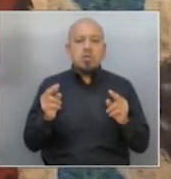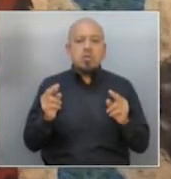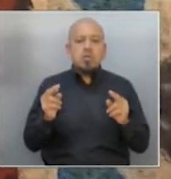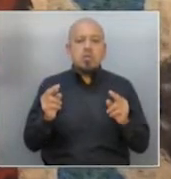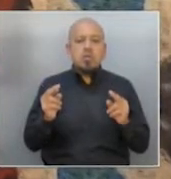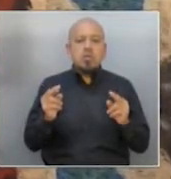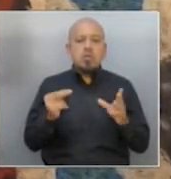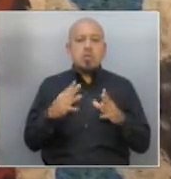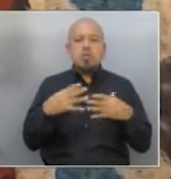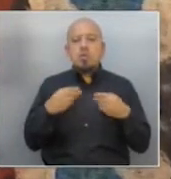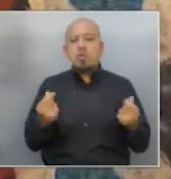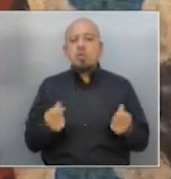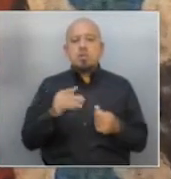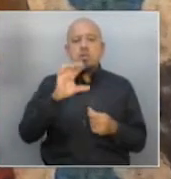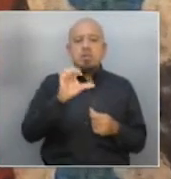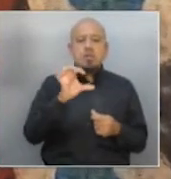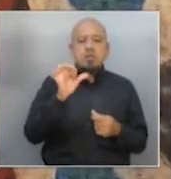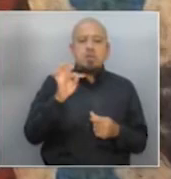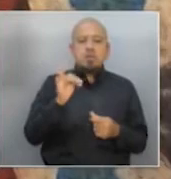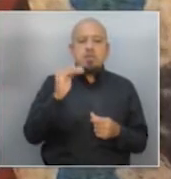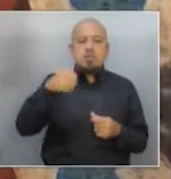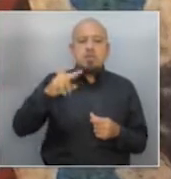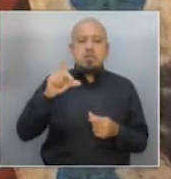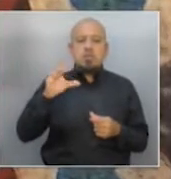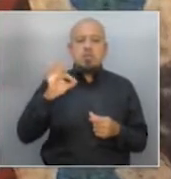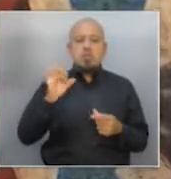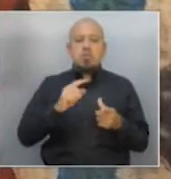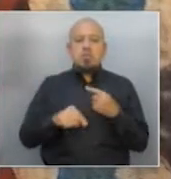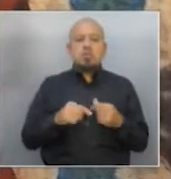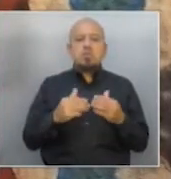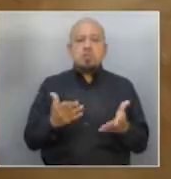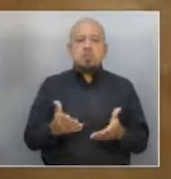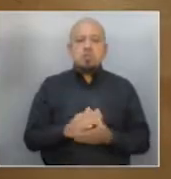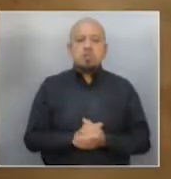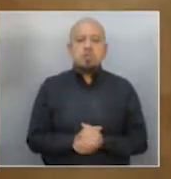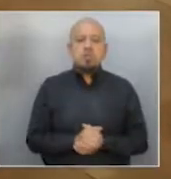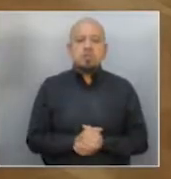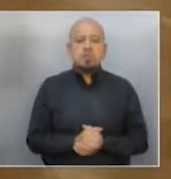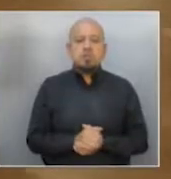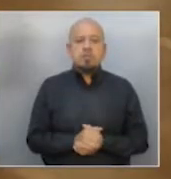Estímulos. Exacto. Como para hacer que la obra sea una obra viva.